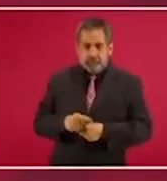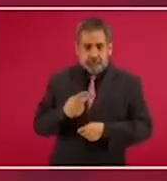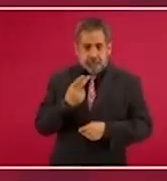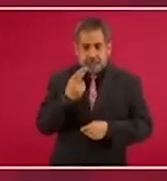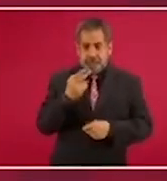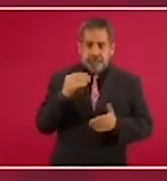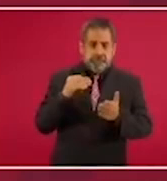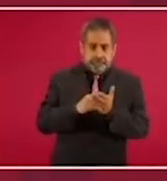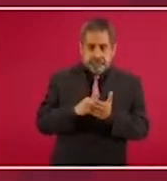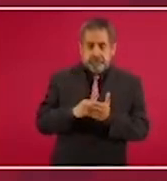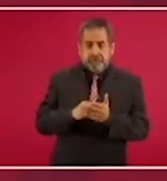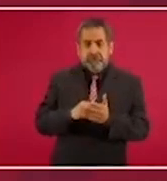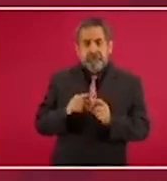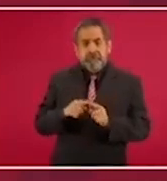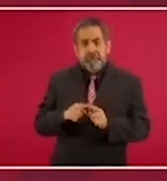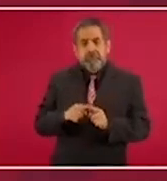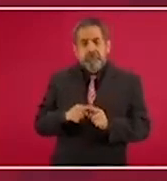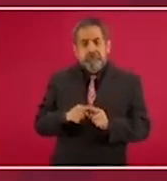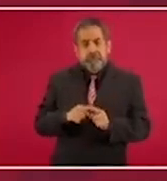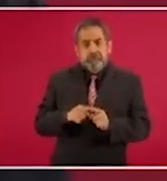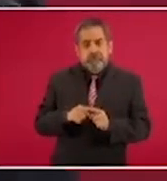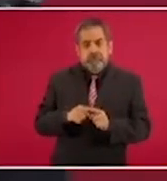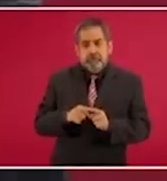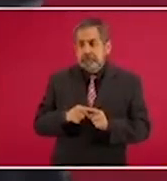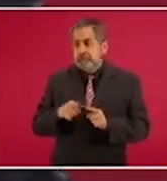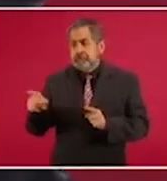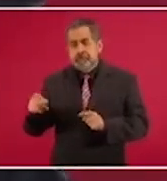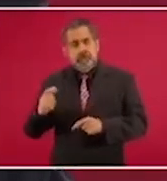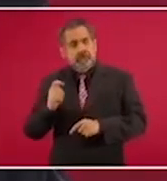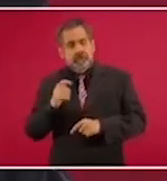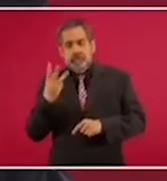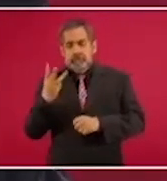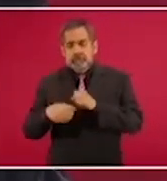pesos a pagar en 3 años,